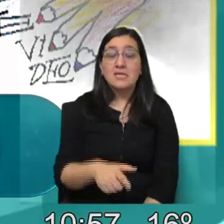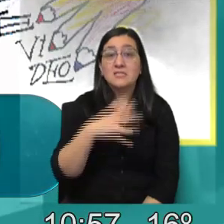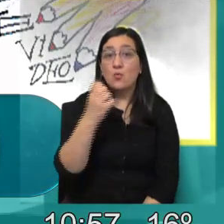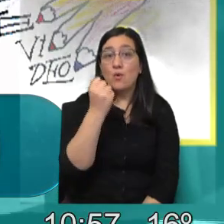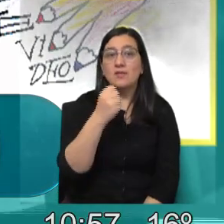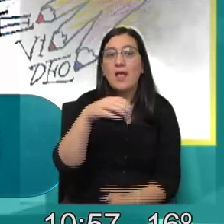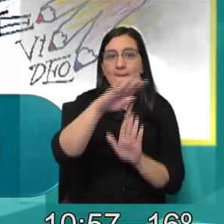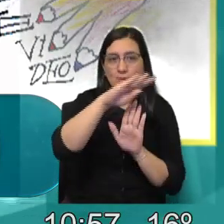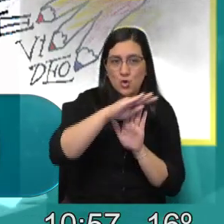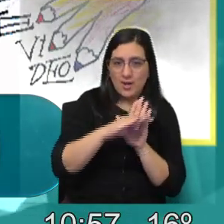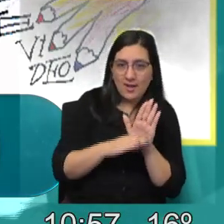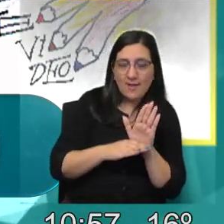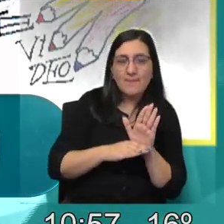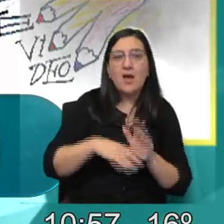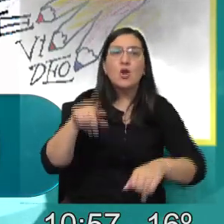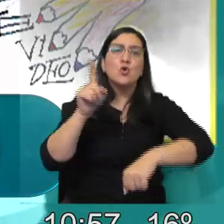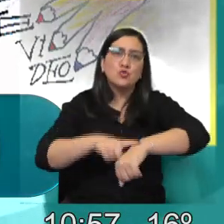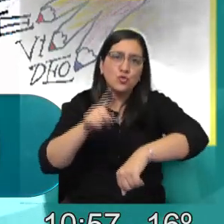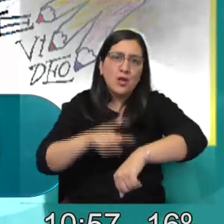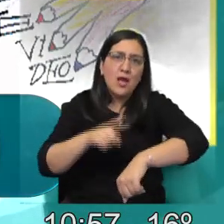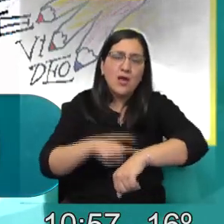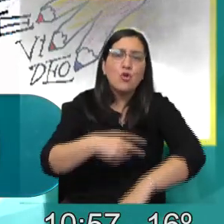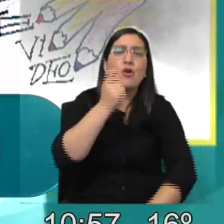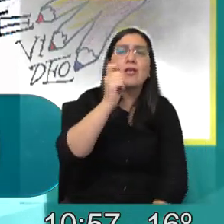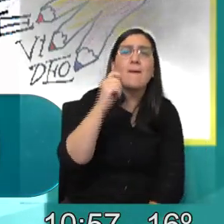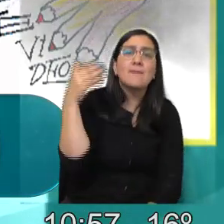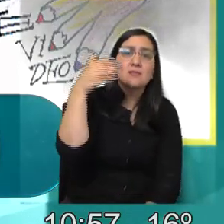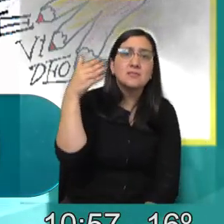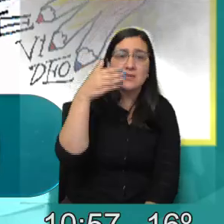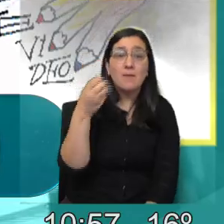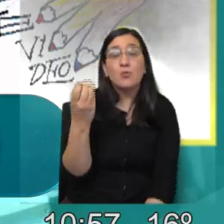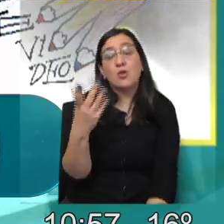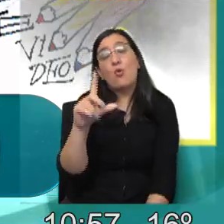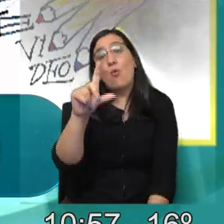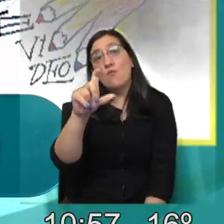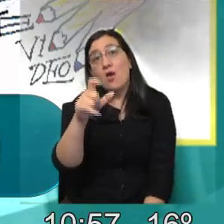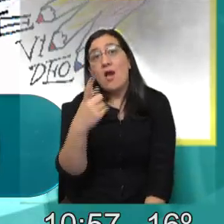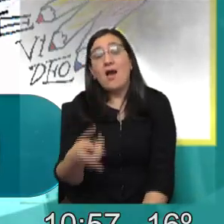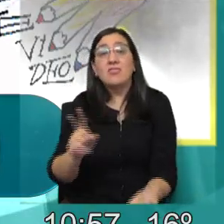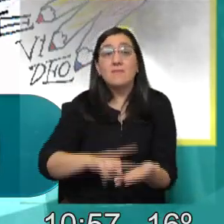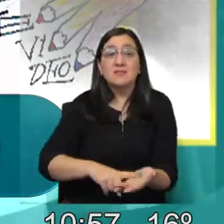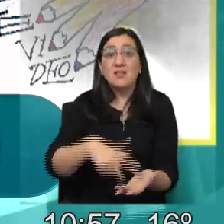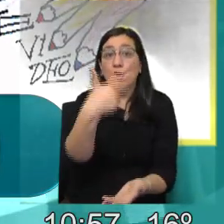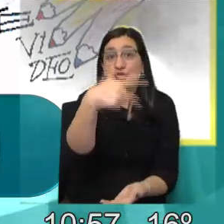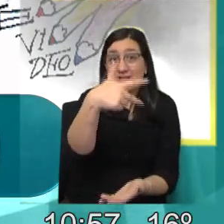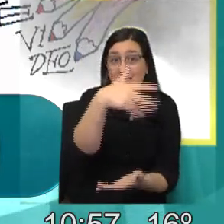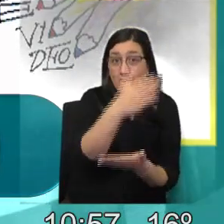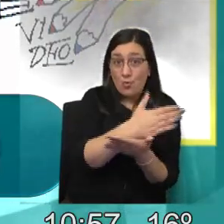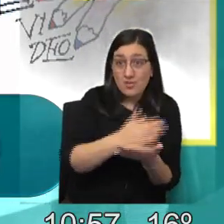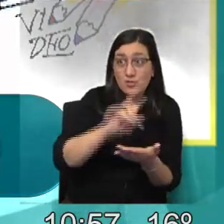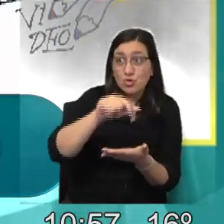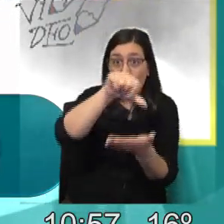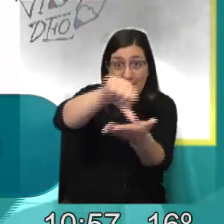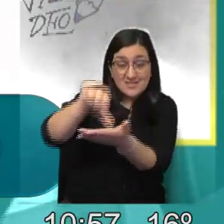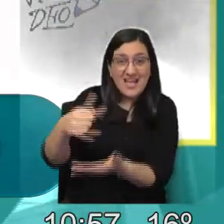el programa, los horarios, quiénes participan, porque por supuesto, además de los 13 poetas del exterior,